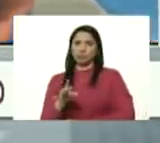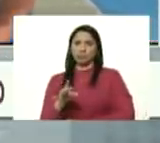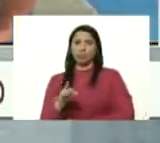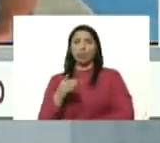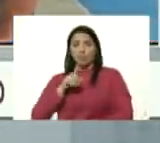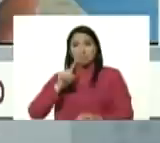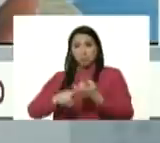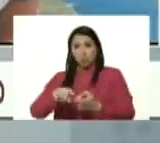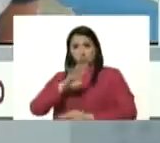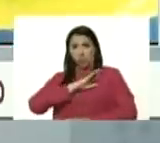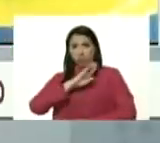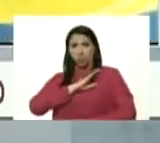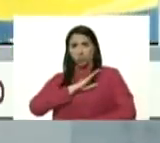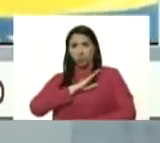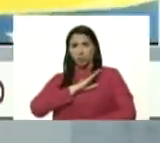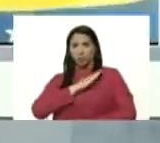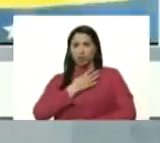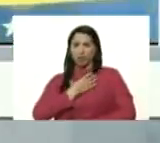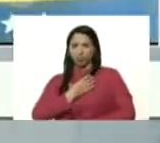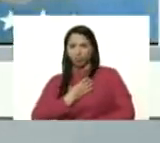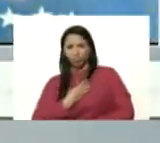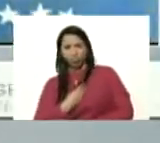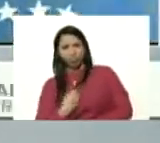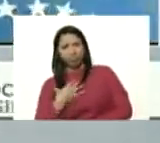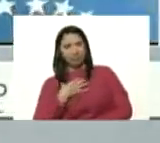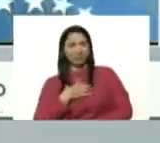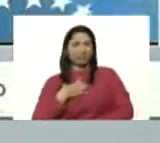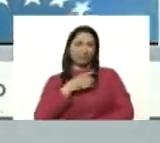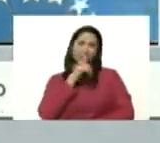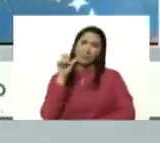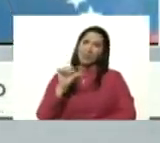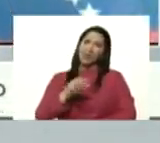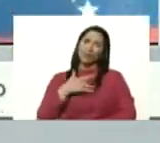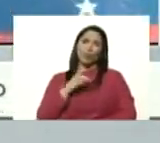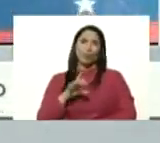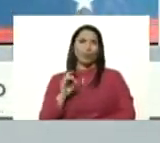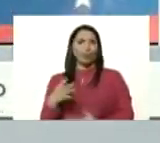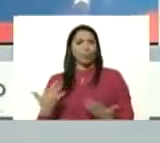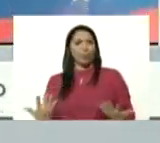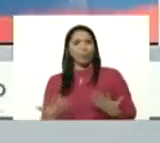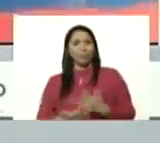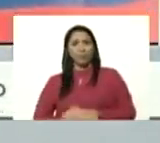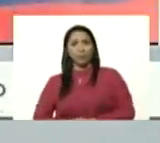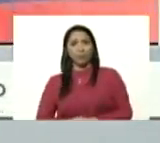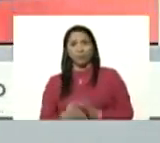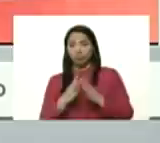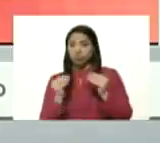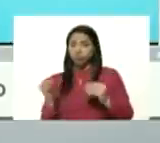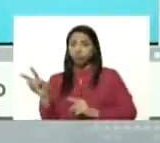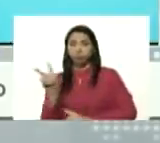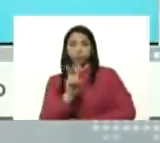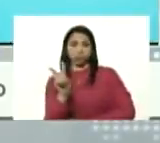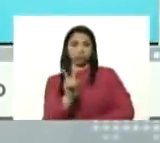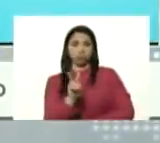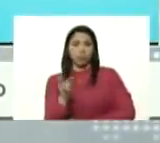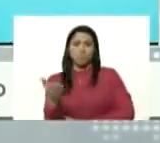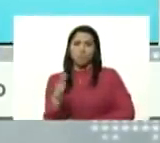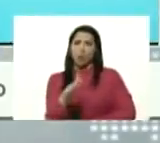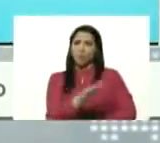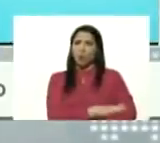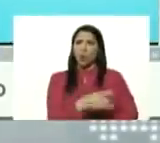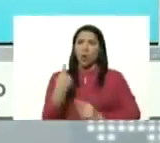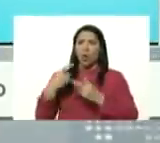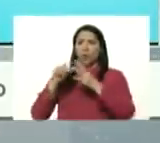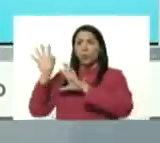pasado apesumbrados ayer y hoy del dolor de estos venezolanos y venezolanas que han muerto en el